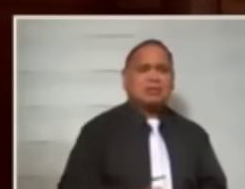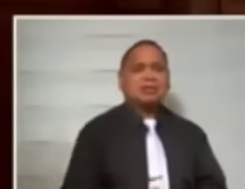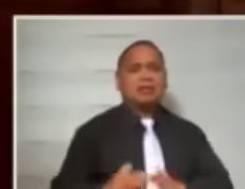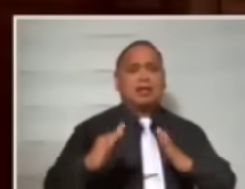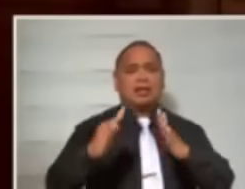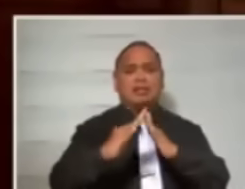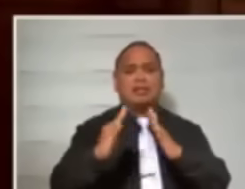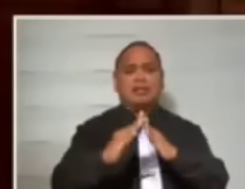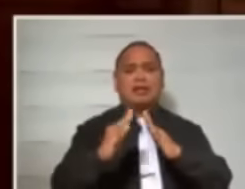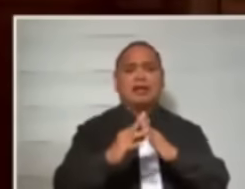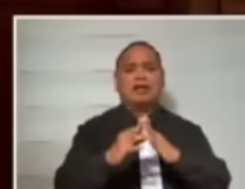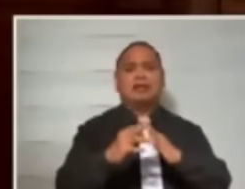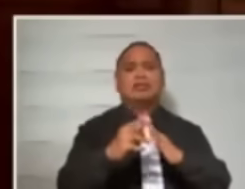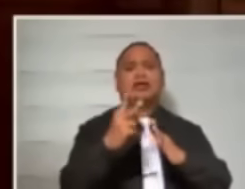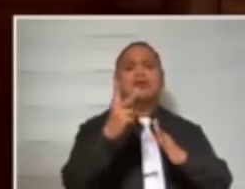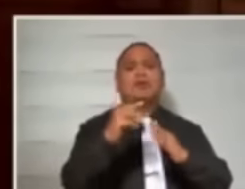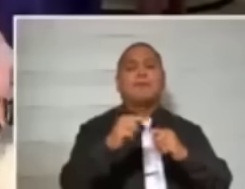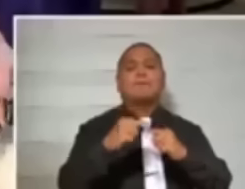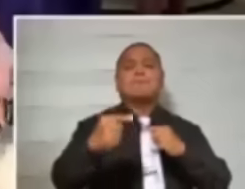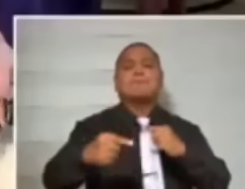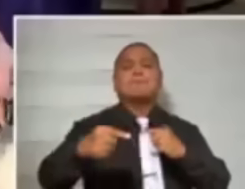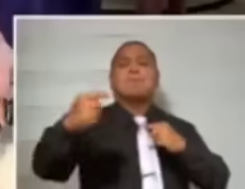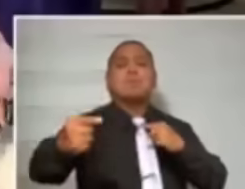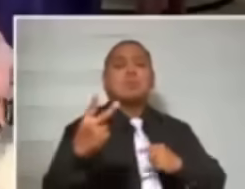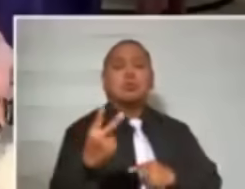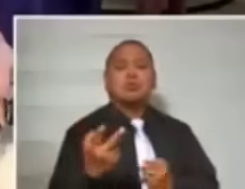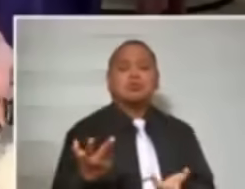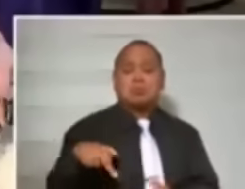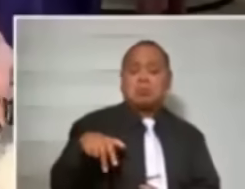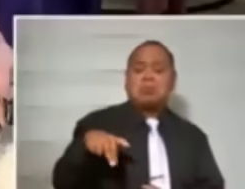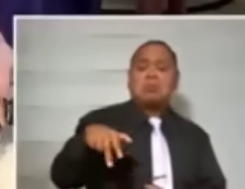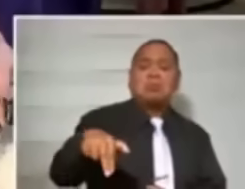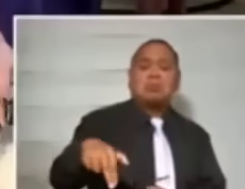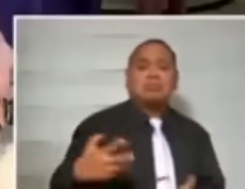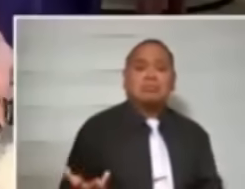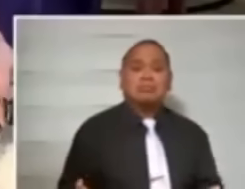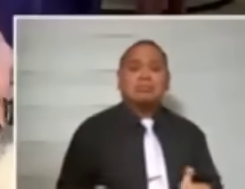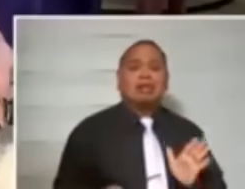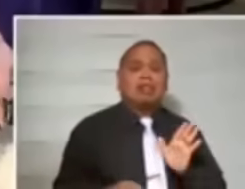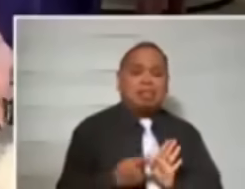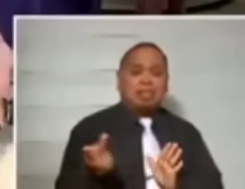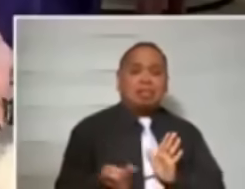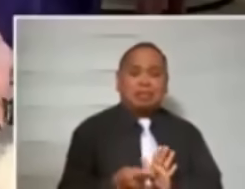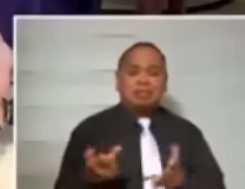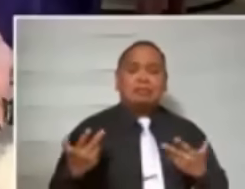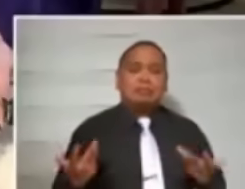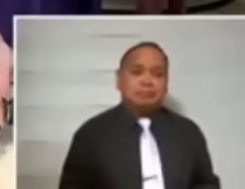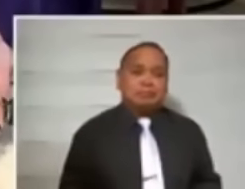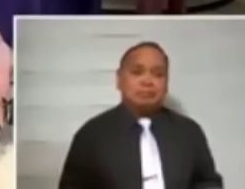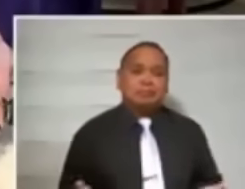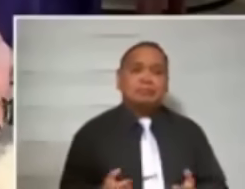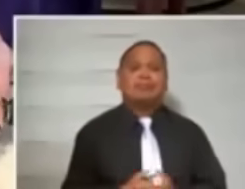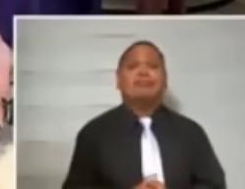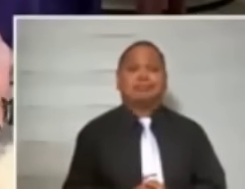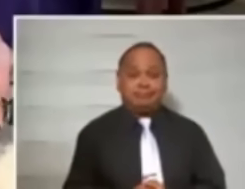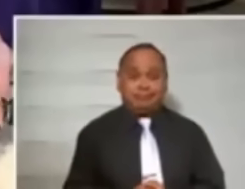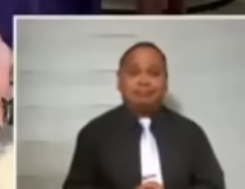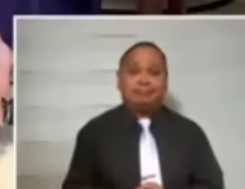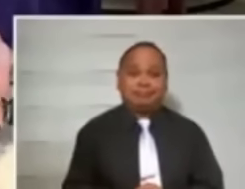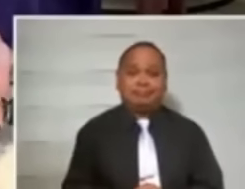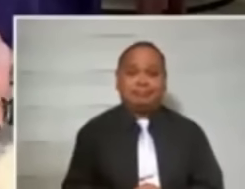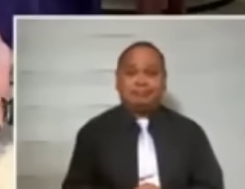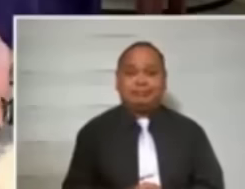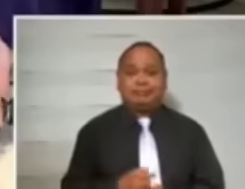de su casa? Sí. ¿No? Entonces, una tras otra, yo creo que el Pinocho de Oro se lo vas a tener, sí, que dar